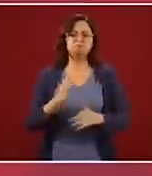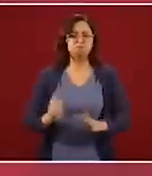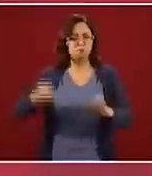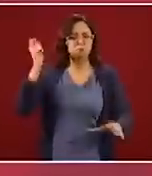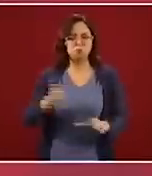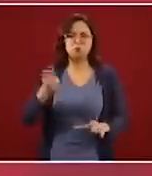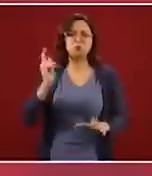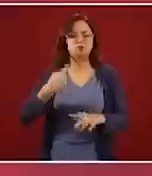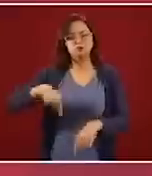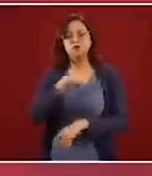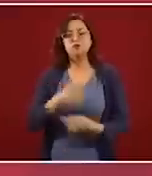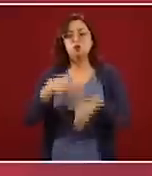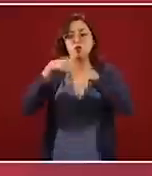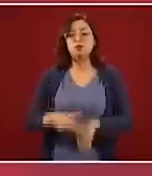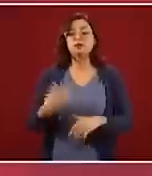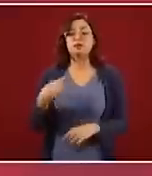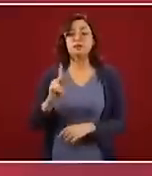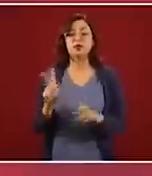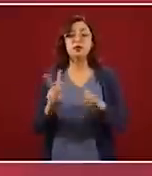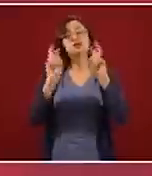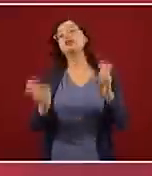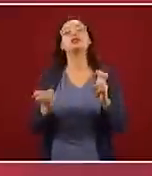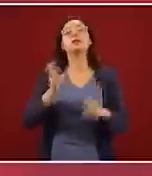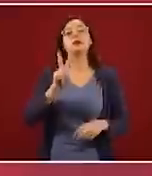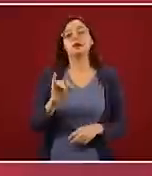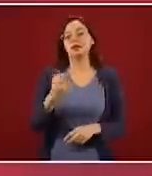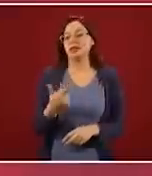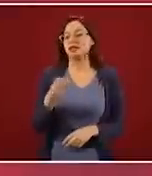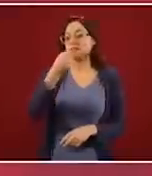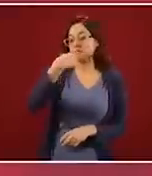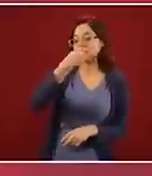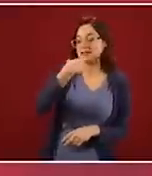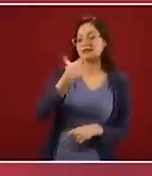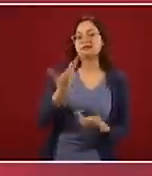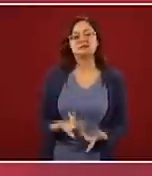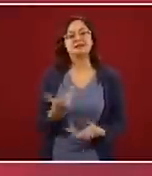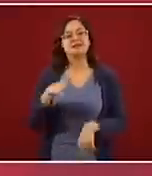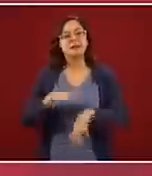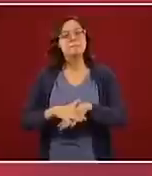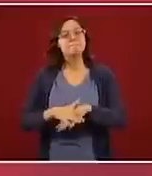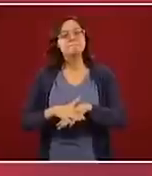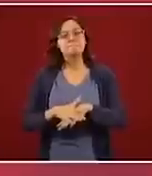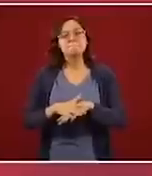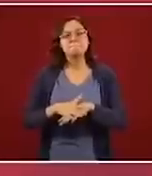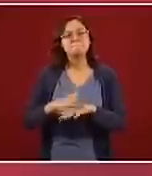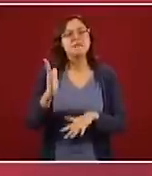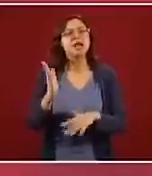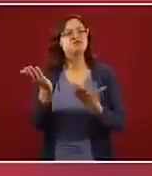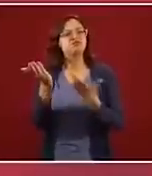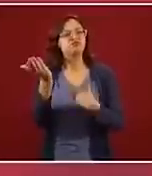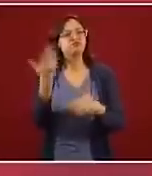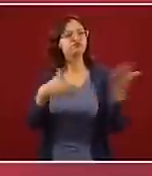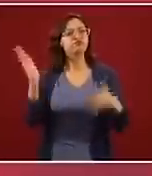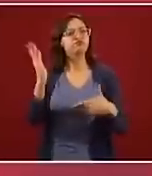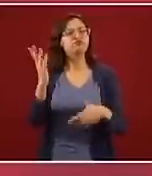que precisamente el caso de los antirretrovirales es uno de los elementos que nos resultó más exitosos y fue el primer